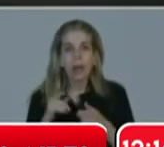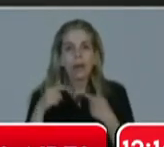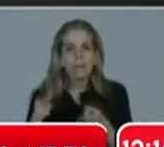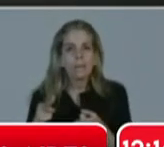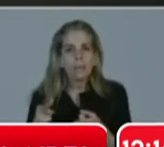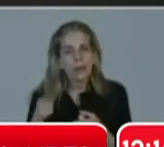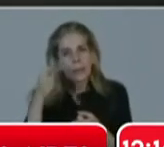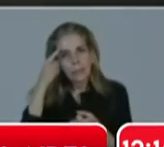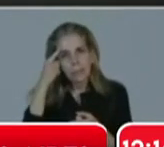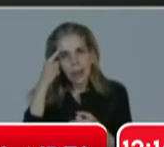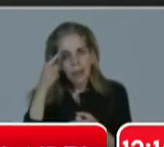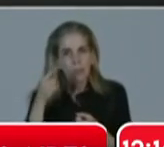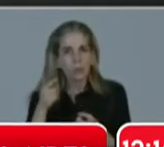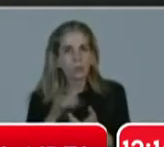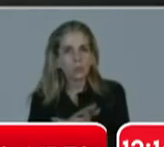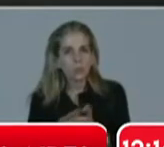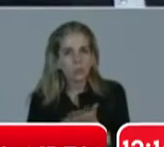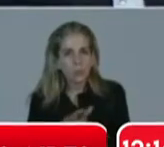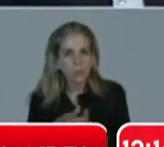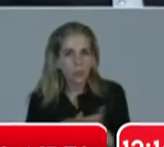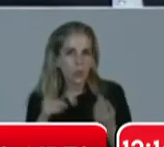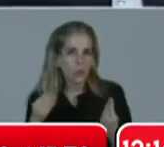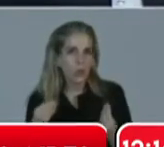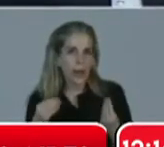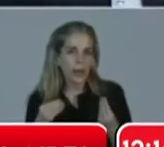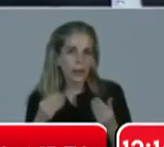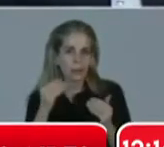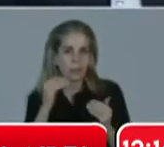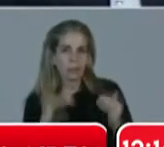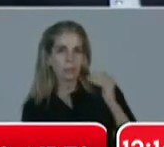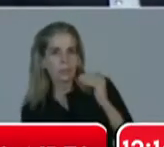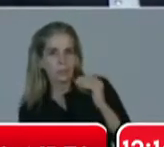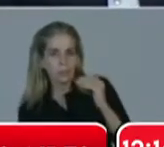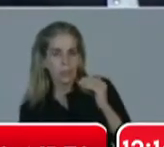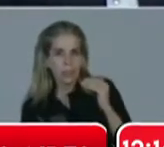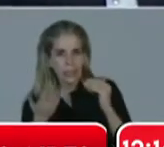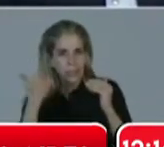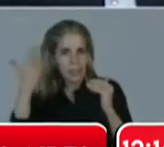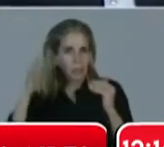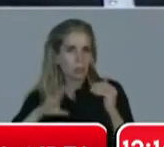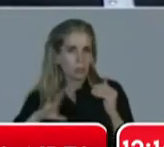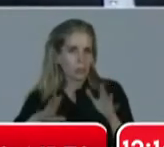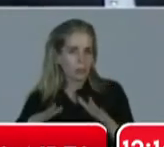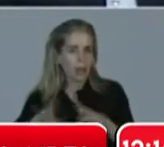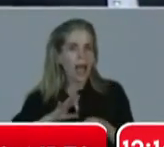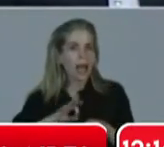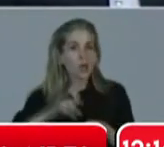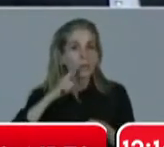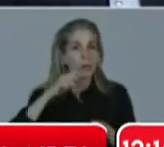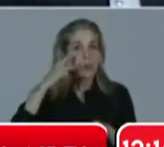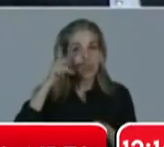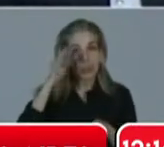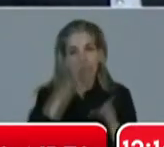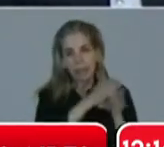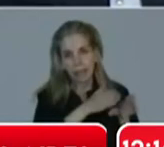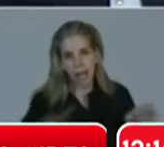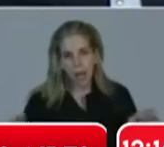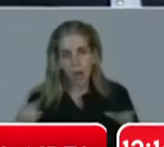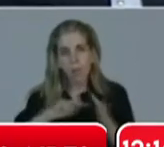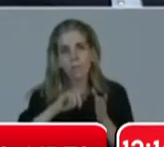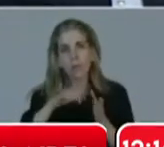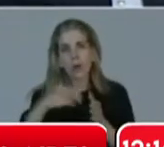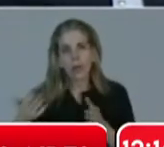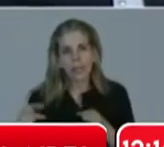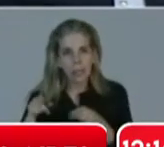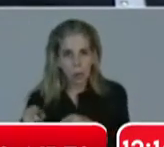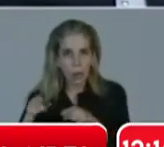paseaba con las ametralladoras, va la moto, viene, no viene. Conclusión, aún no ha terminado el conflicto,